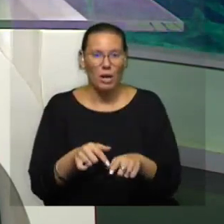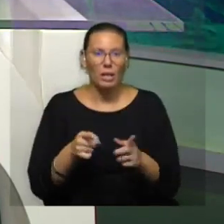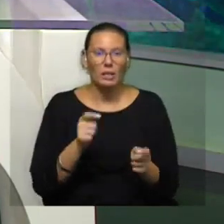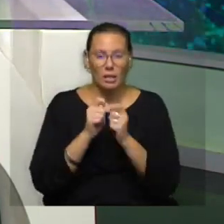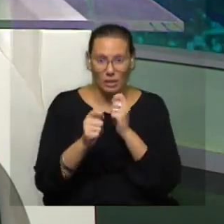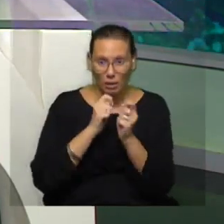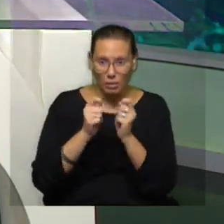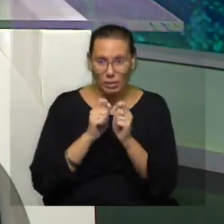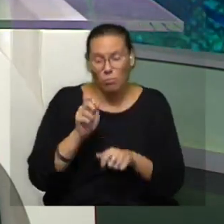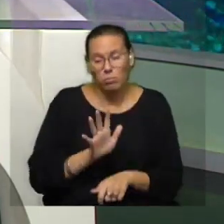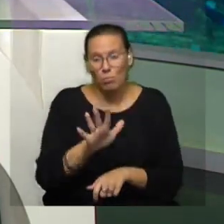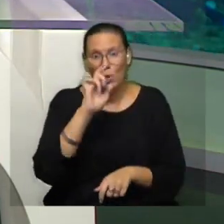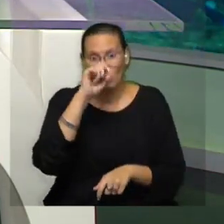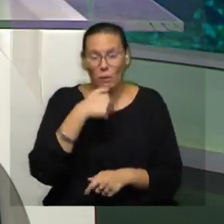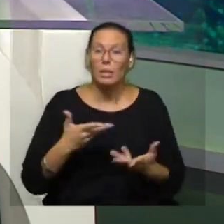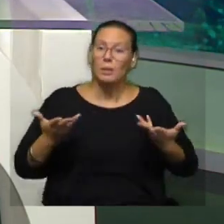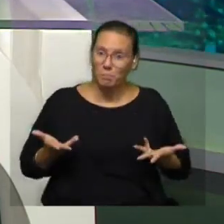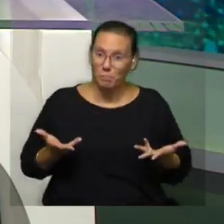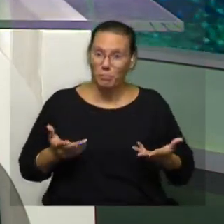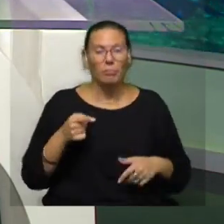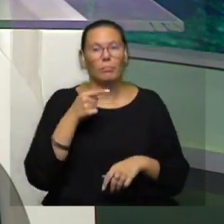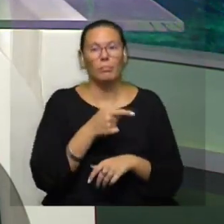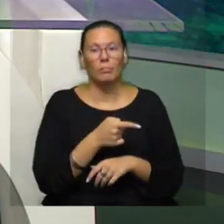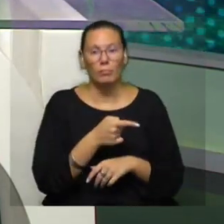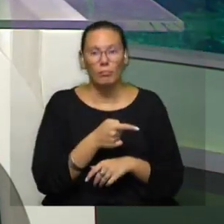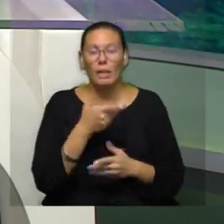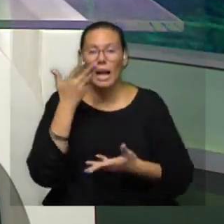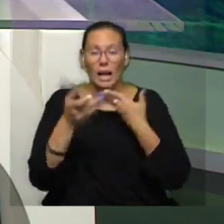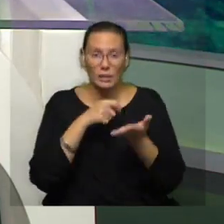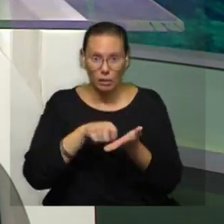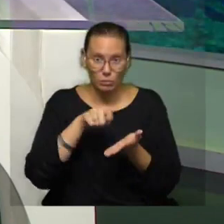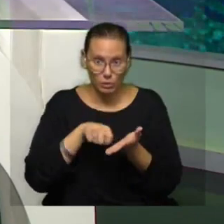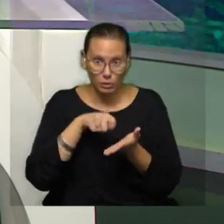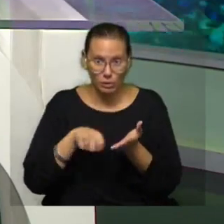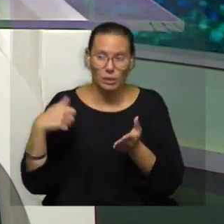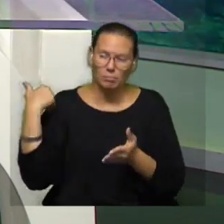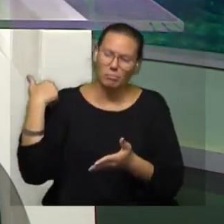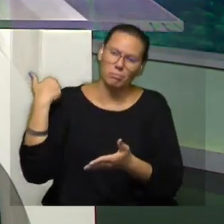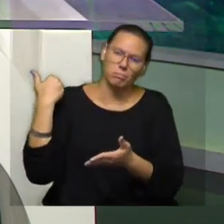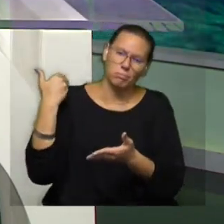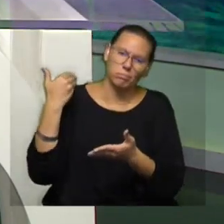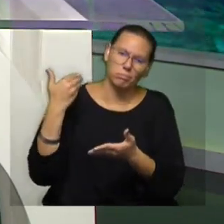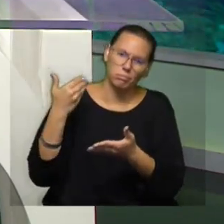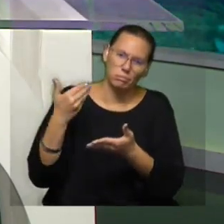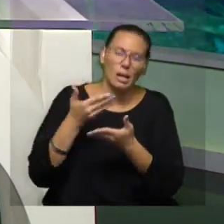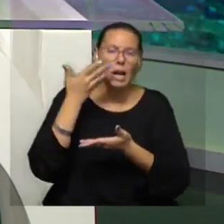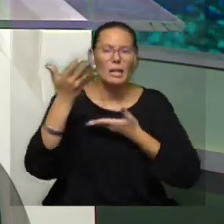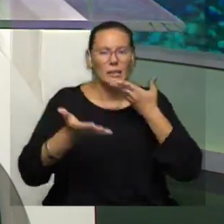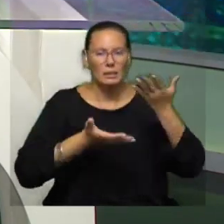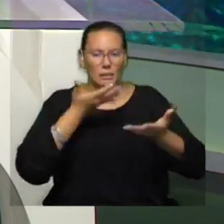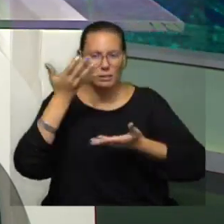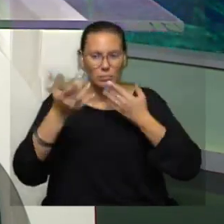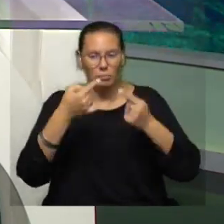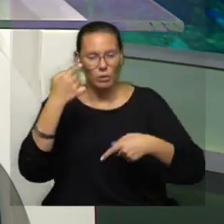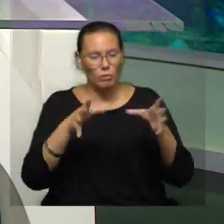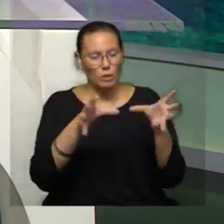si esto no es Montevideo, ¿qué es? Bueno, ella es cantautora, tiene una trayectoria como cantante en distintas